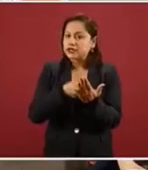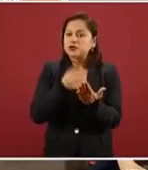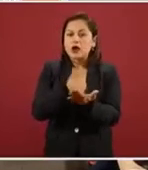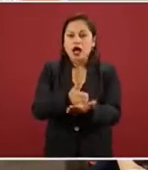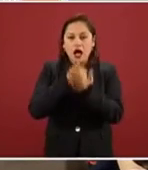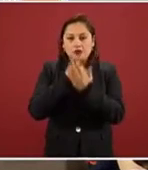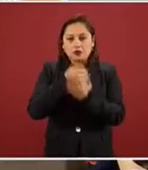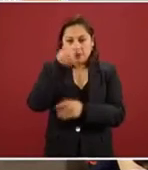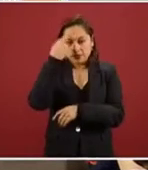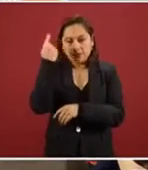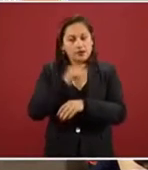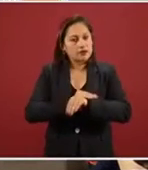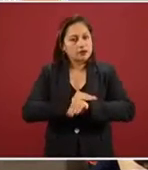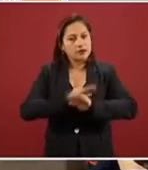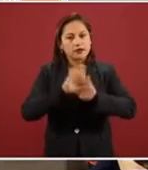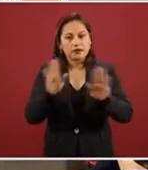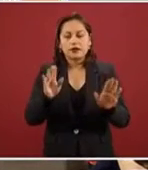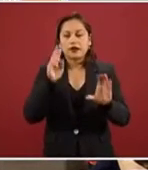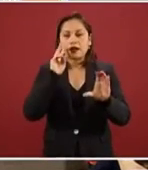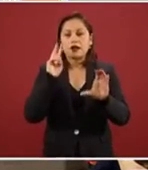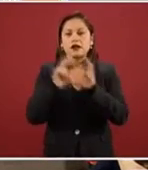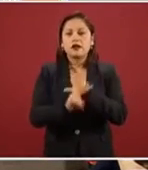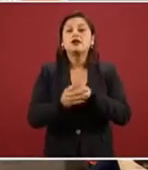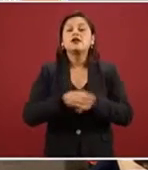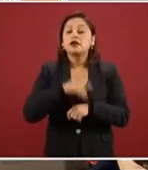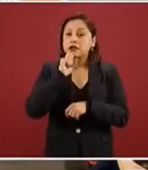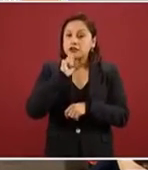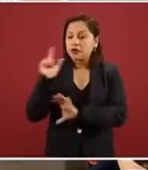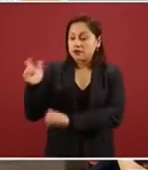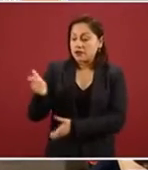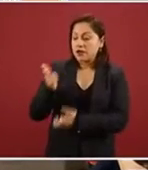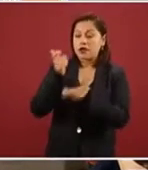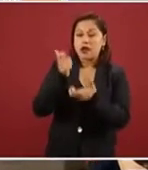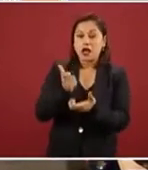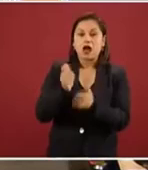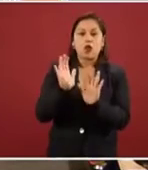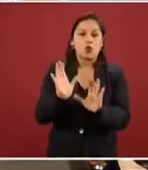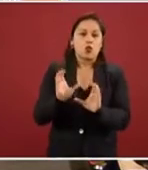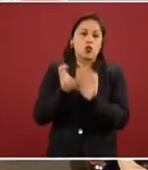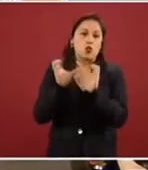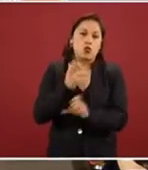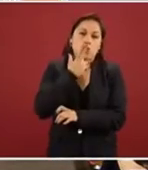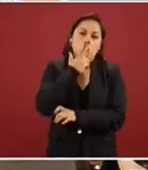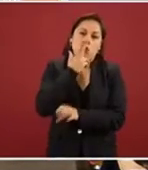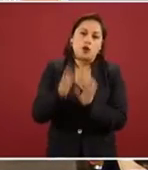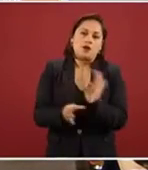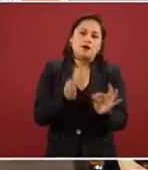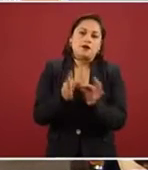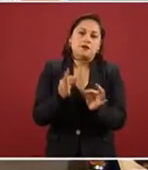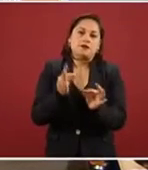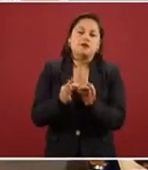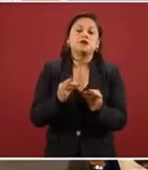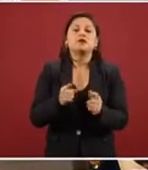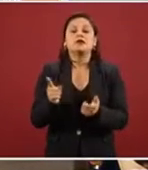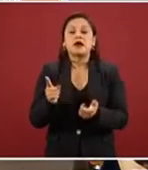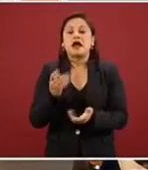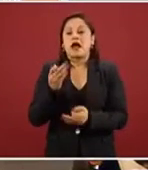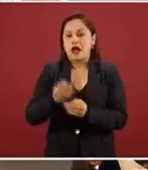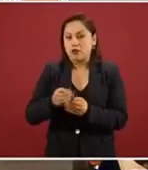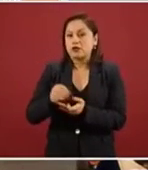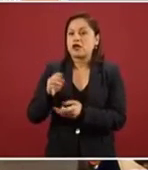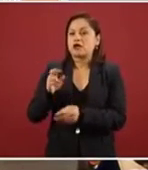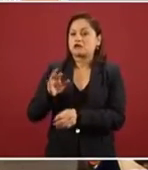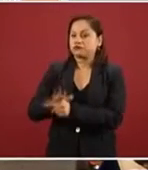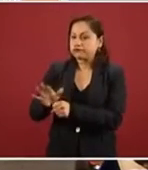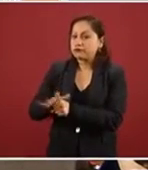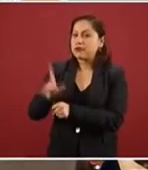la adjudicación de insumos de manera responsable y disciplinada nos permite estar reportando una cifra de 1.070 millones comparados